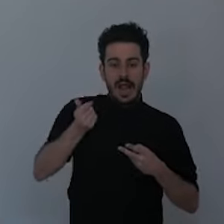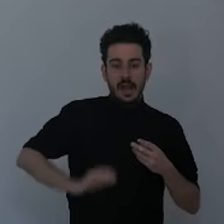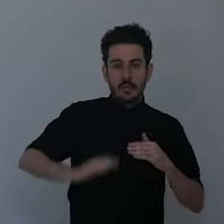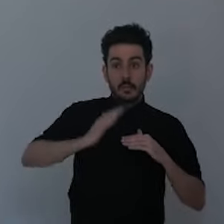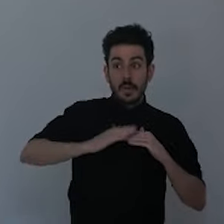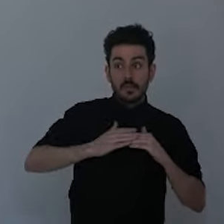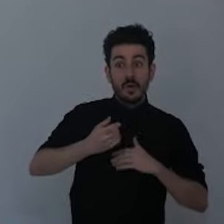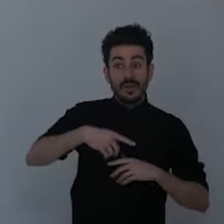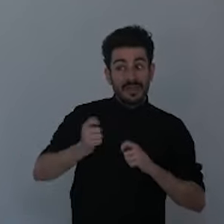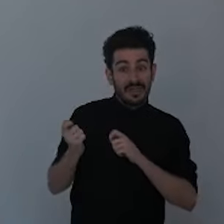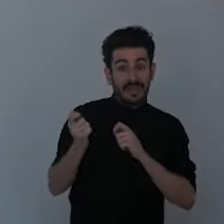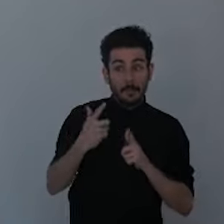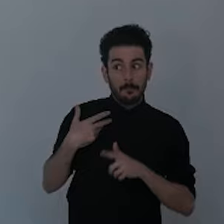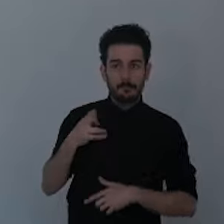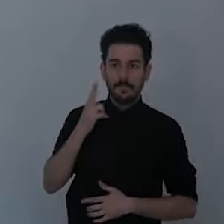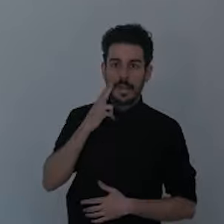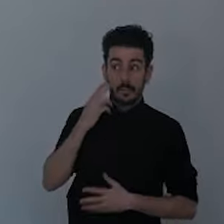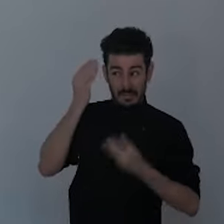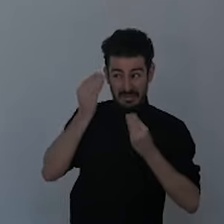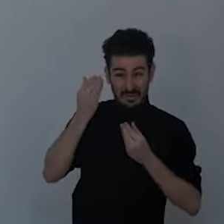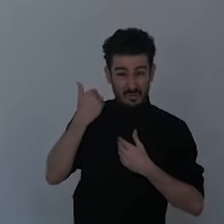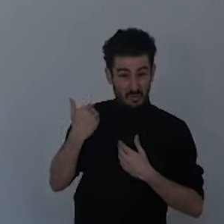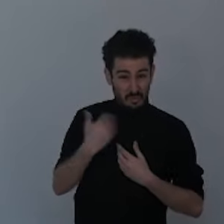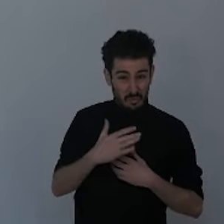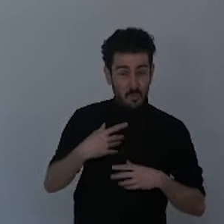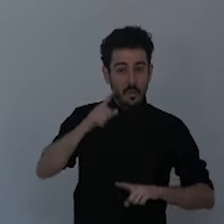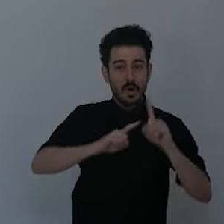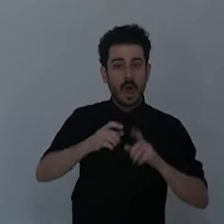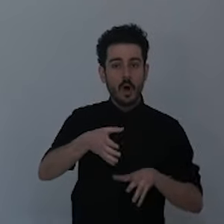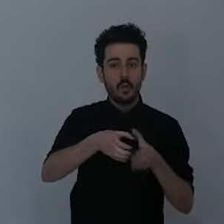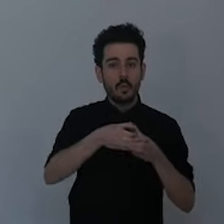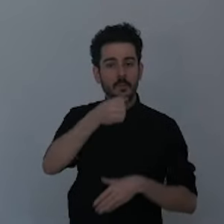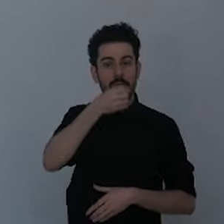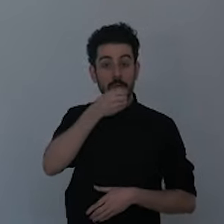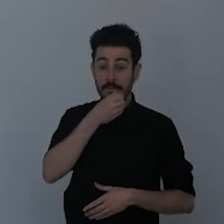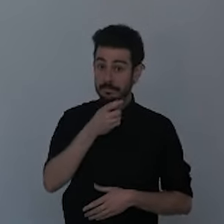¿Realmente creen que su problema es el Partido Socialista? Su problema está en